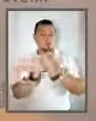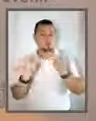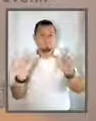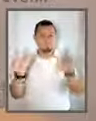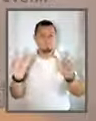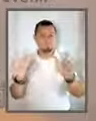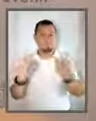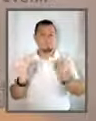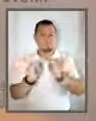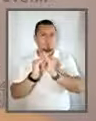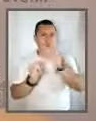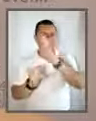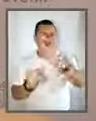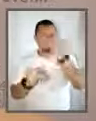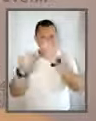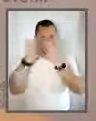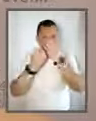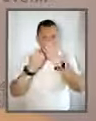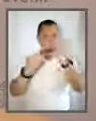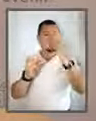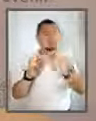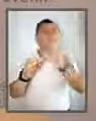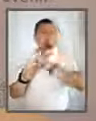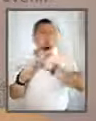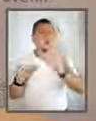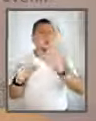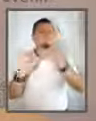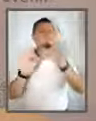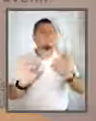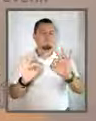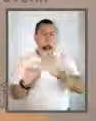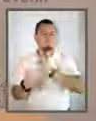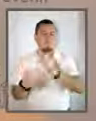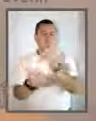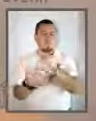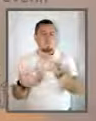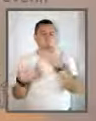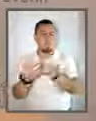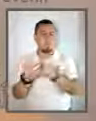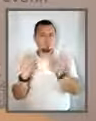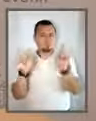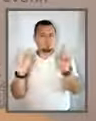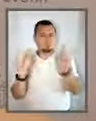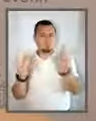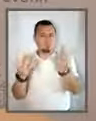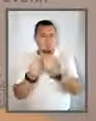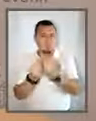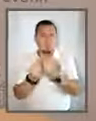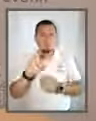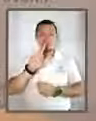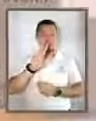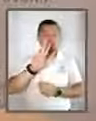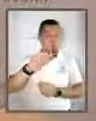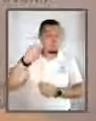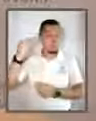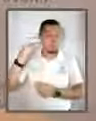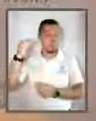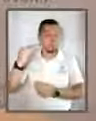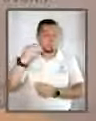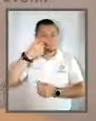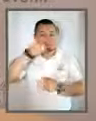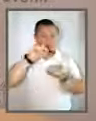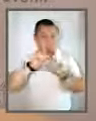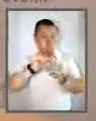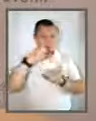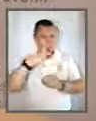aval del Instituto Nacional de Diagnóstico y Referencia Epidemiológica, o INDRE. El 18 de marzo, la Secretaría de